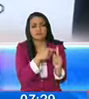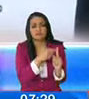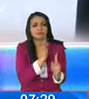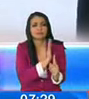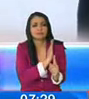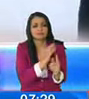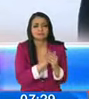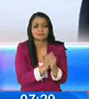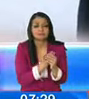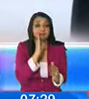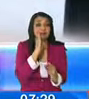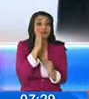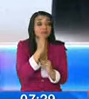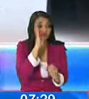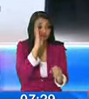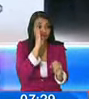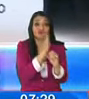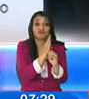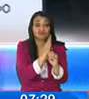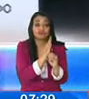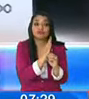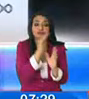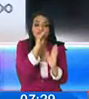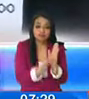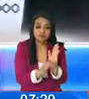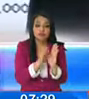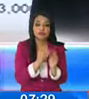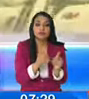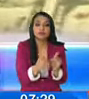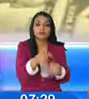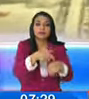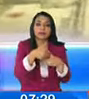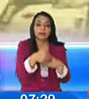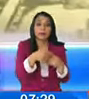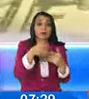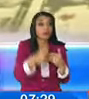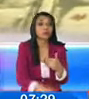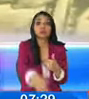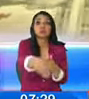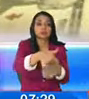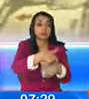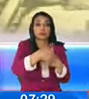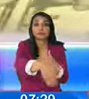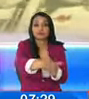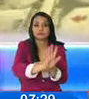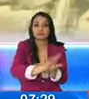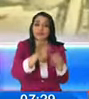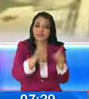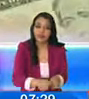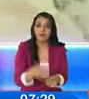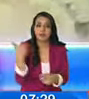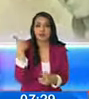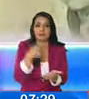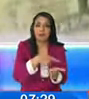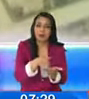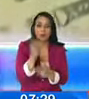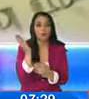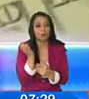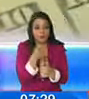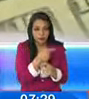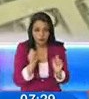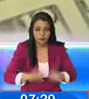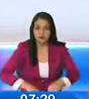las proyecciones que hicieron solamente contemplan el corto plazo y no el largo plazo, que es lo que garantiza el pago de las pensiones de los